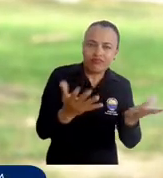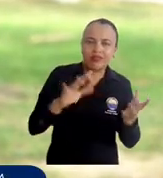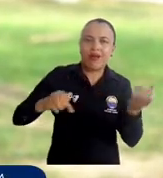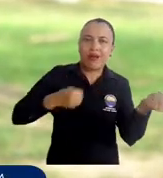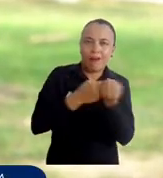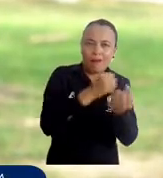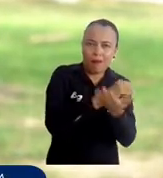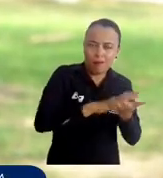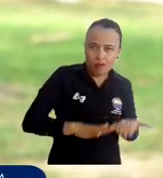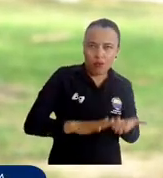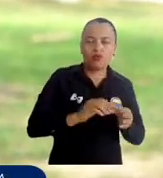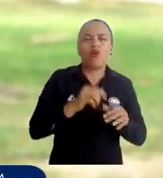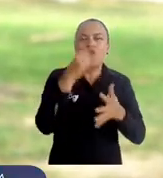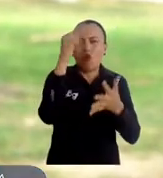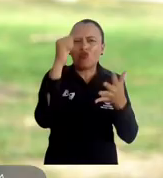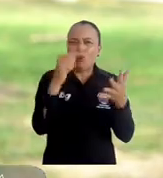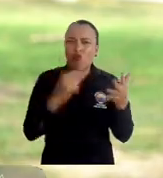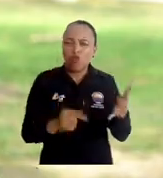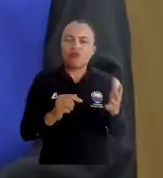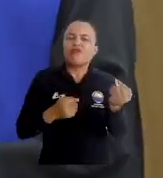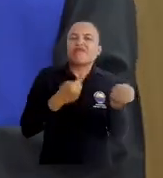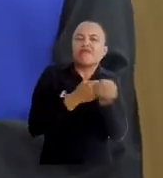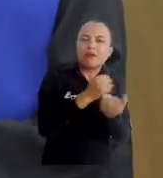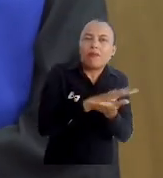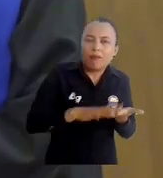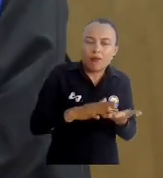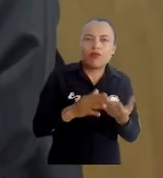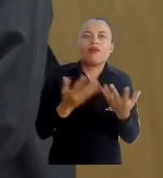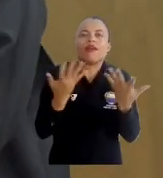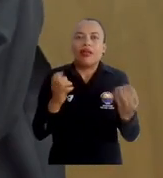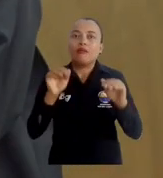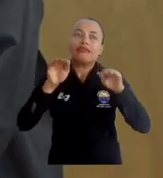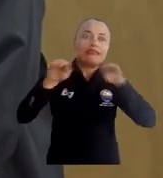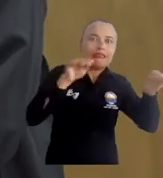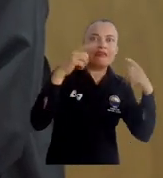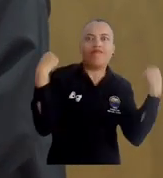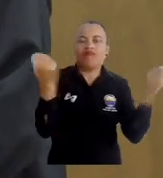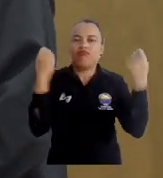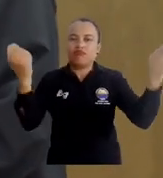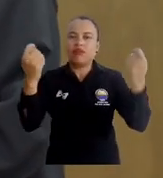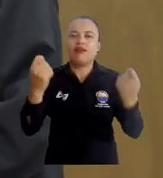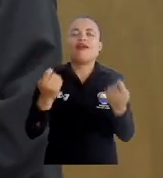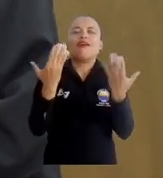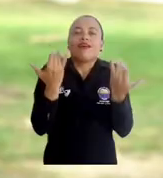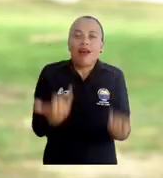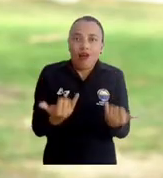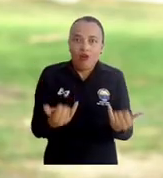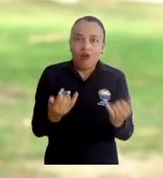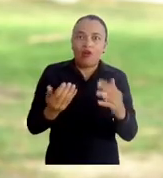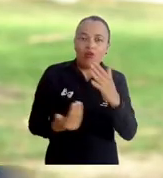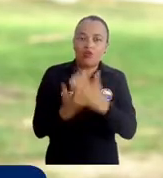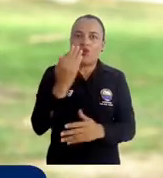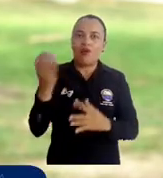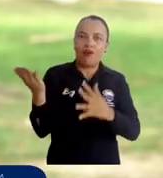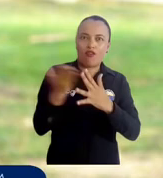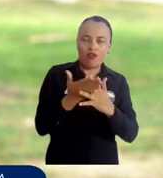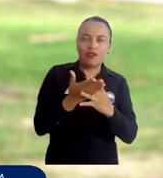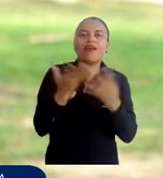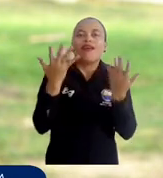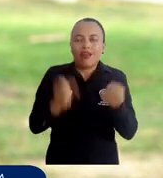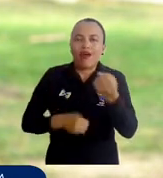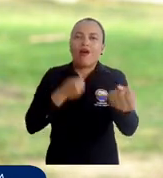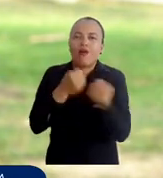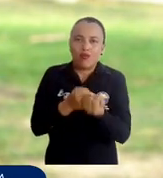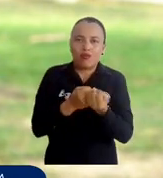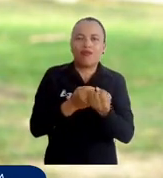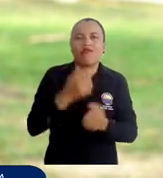de becas, no solamente esta del Bicentenario, hay muchas denominaciones de becas y queremos entonces en esta nueva corte apoyar a todos los